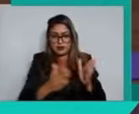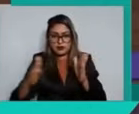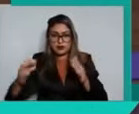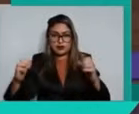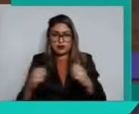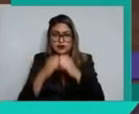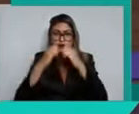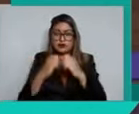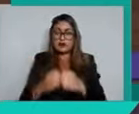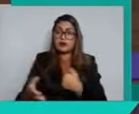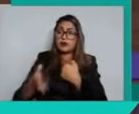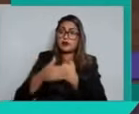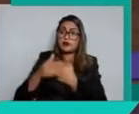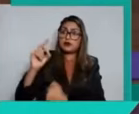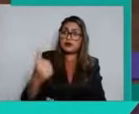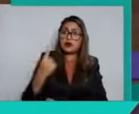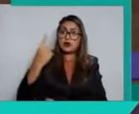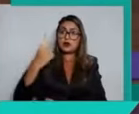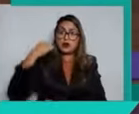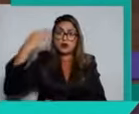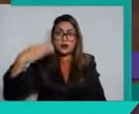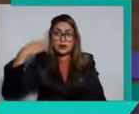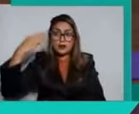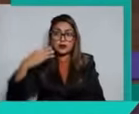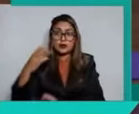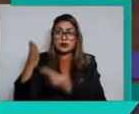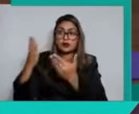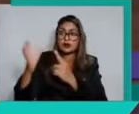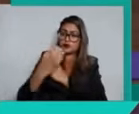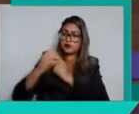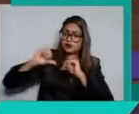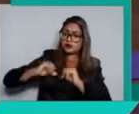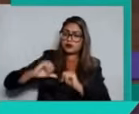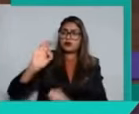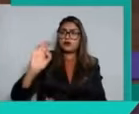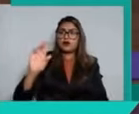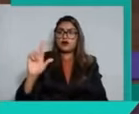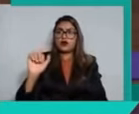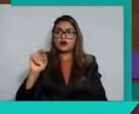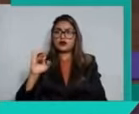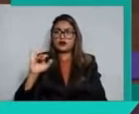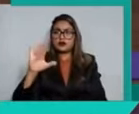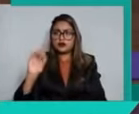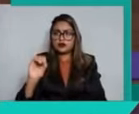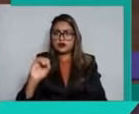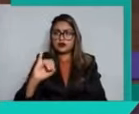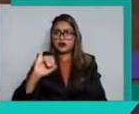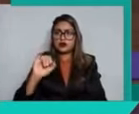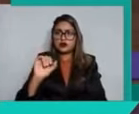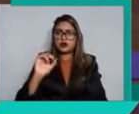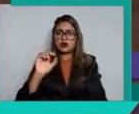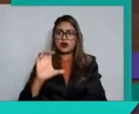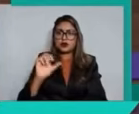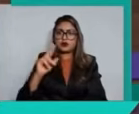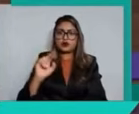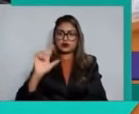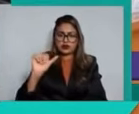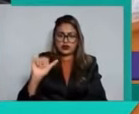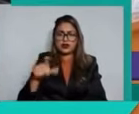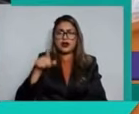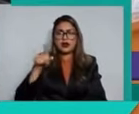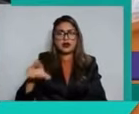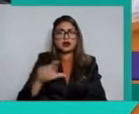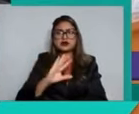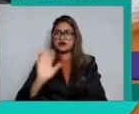marzo, el comisionado Francisco Javier Acuña Llamas culminará su gestión, de modo que este